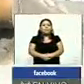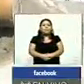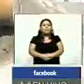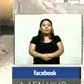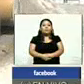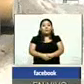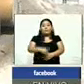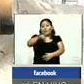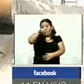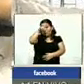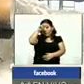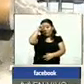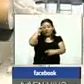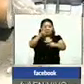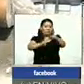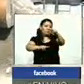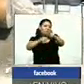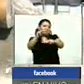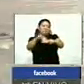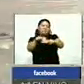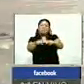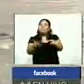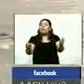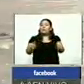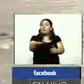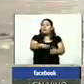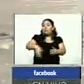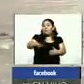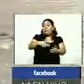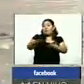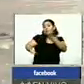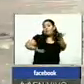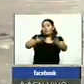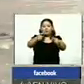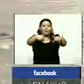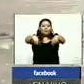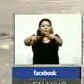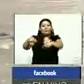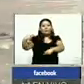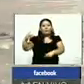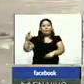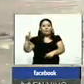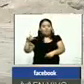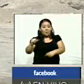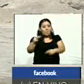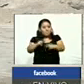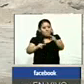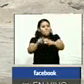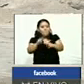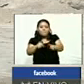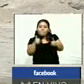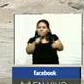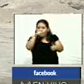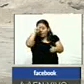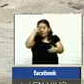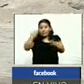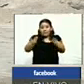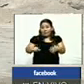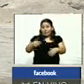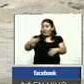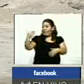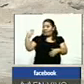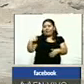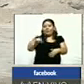Los trabajos de construcción del mercado Ula Ula en el centro de San Salvador avanzan según lo previsto. A dos meses de